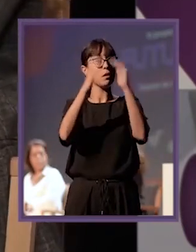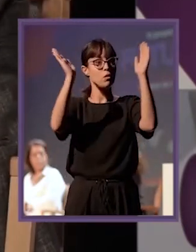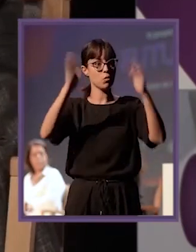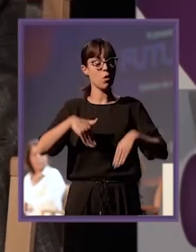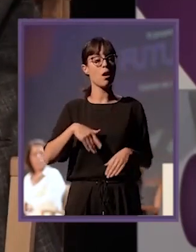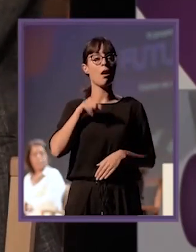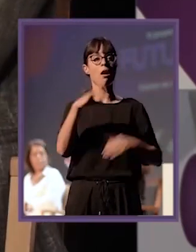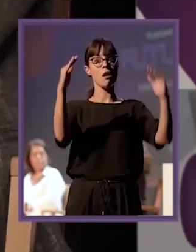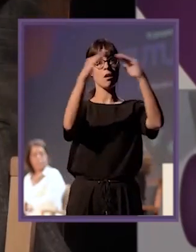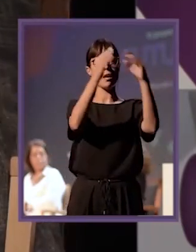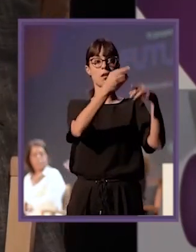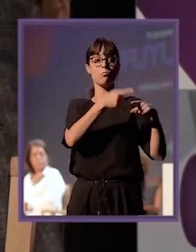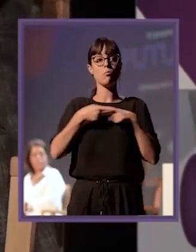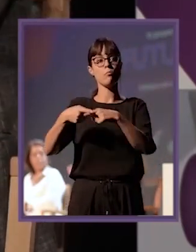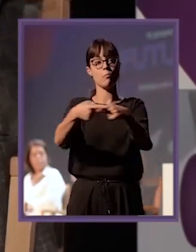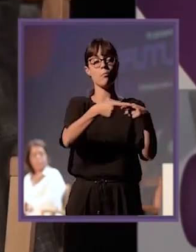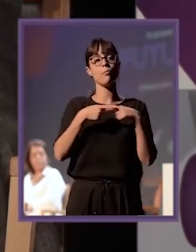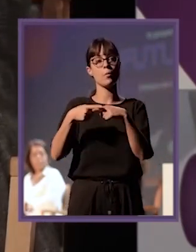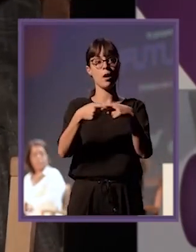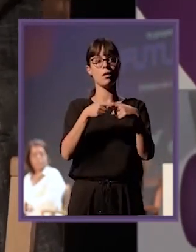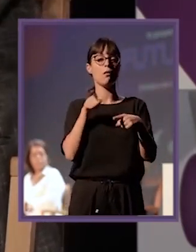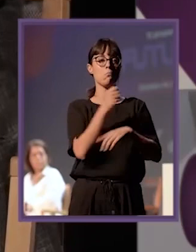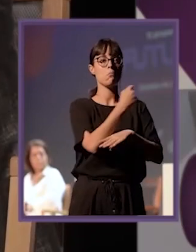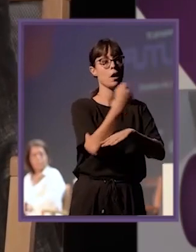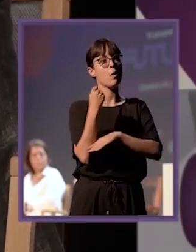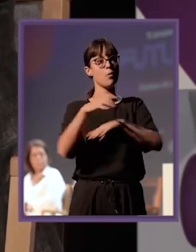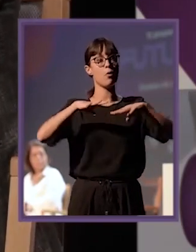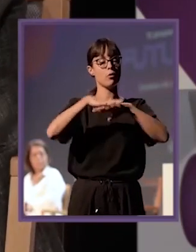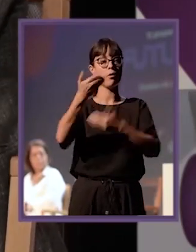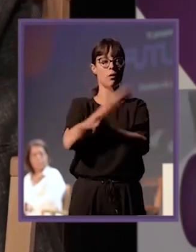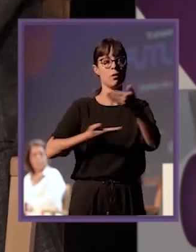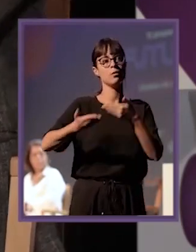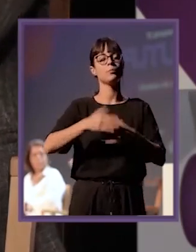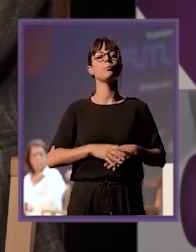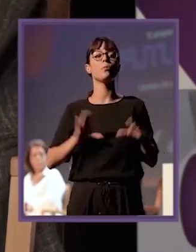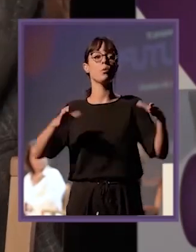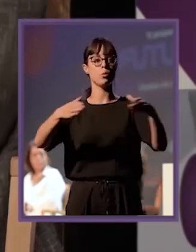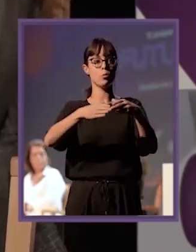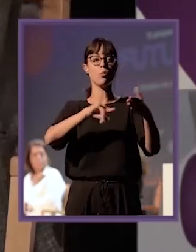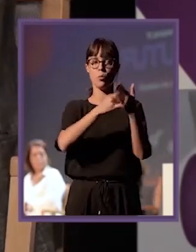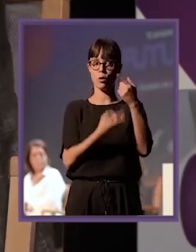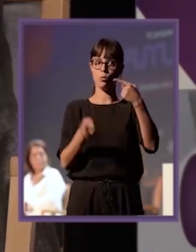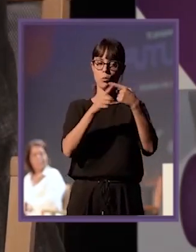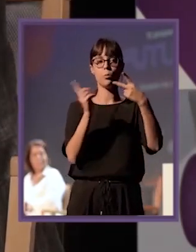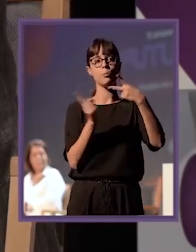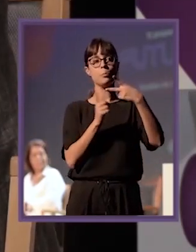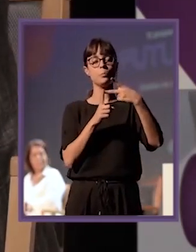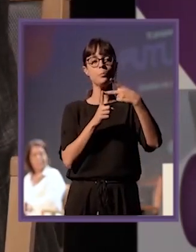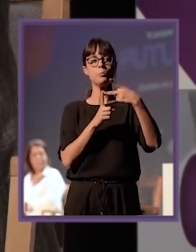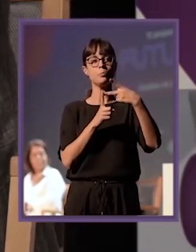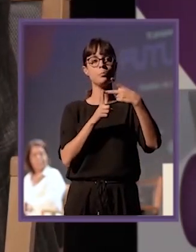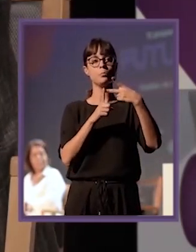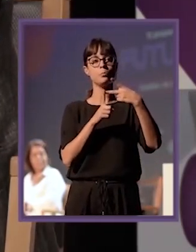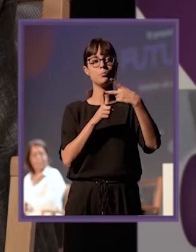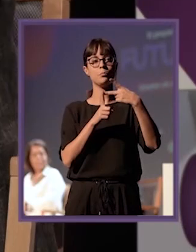con espacios comunes, que unos se apoyen en los otros de una forma cooperativa y colectiva. Ese es un proyecto. Otro proyecto son